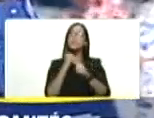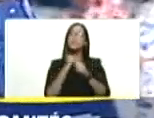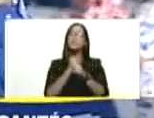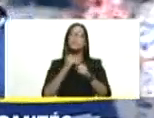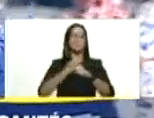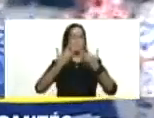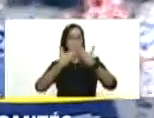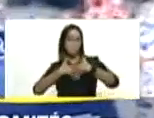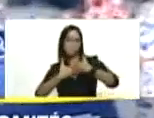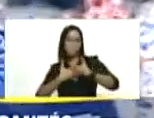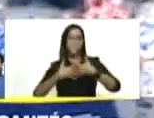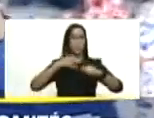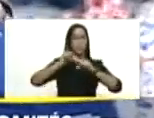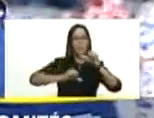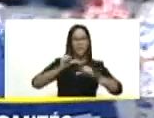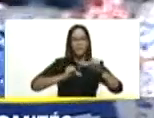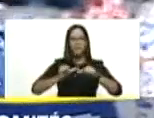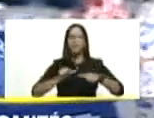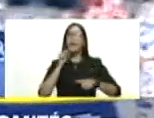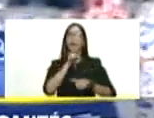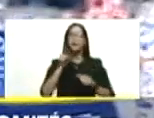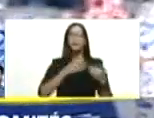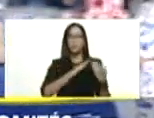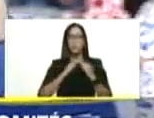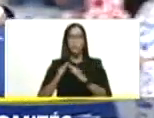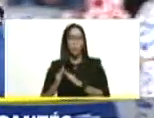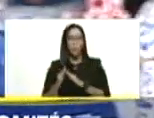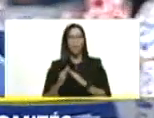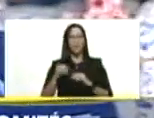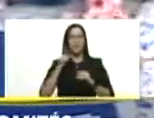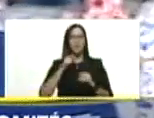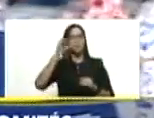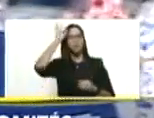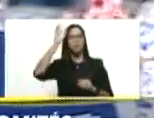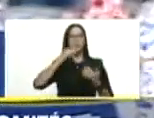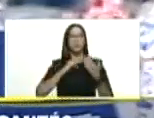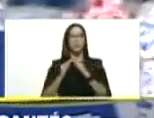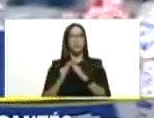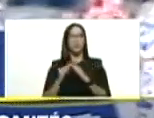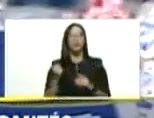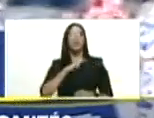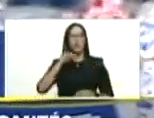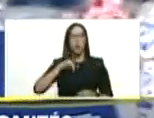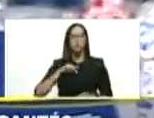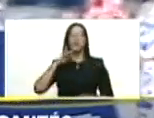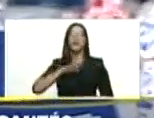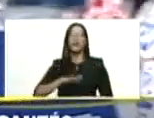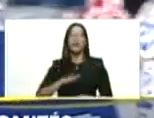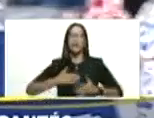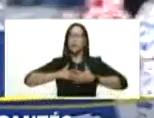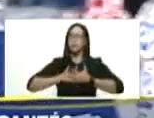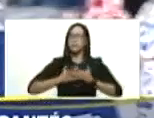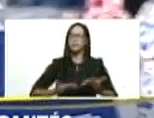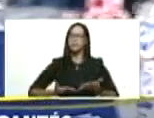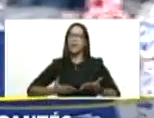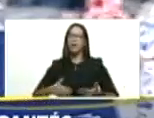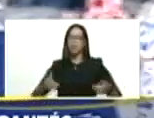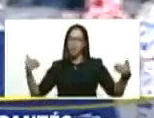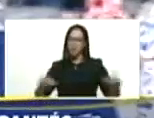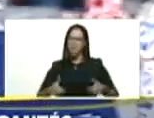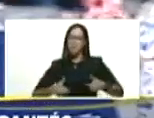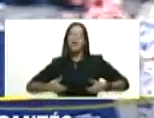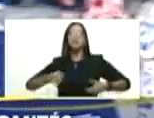sus cooperativas, en sus comunas, en sus consejos comunales, nosotros estaremos dando el palo del siglo,